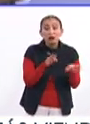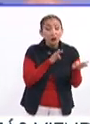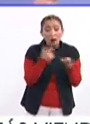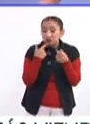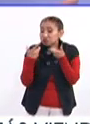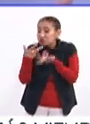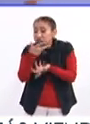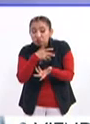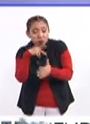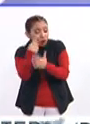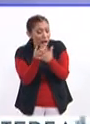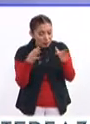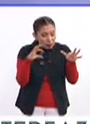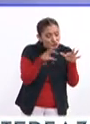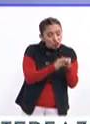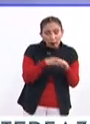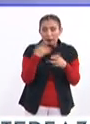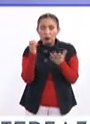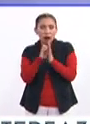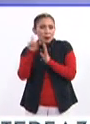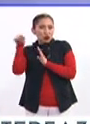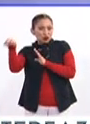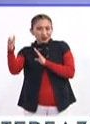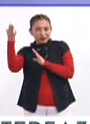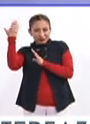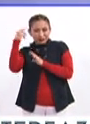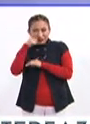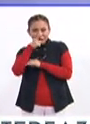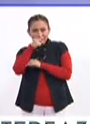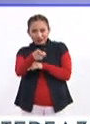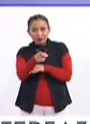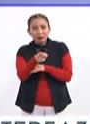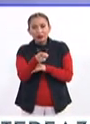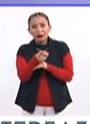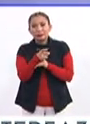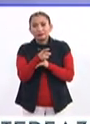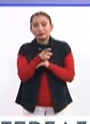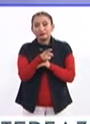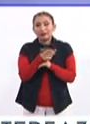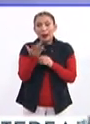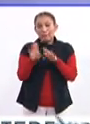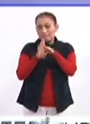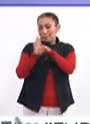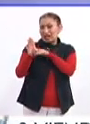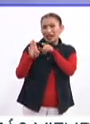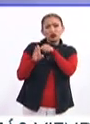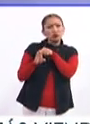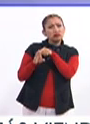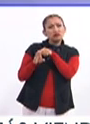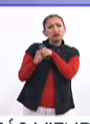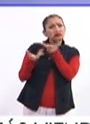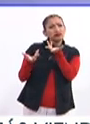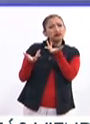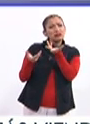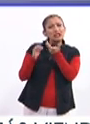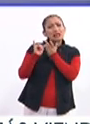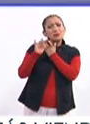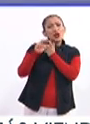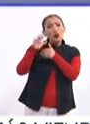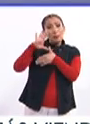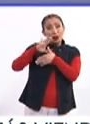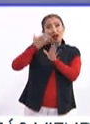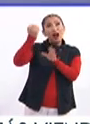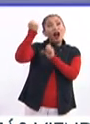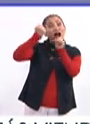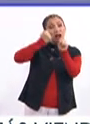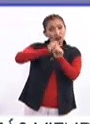una serie de programas. Por decir algo, tú hacías un comentario de la migración. Bueno, pues Iberoamérica ya tiene